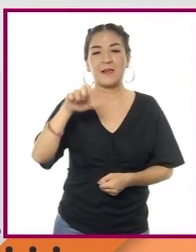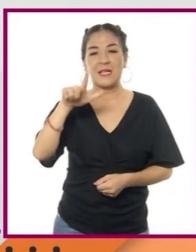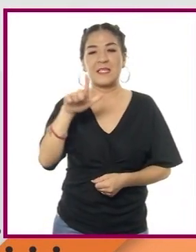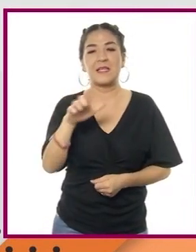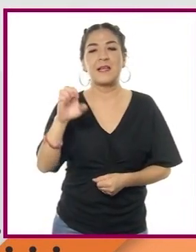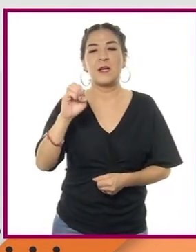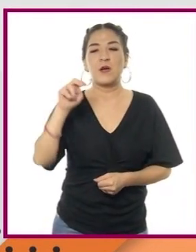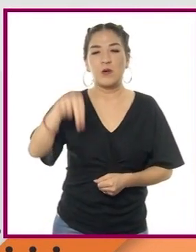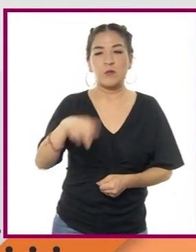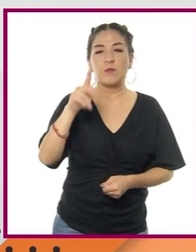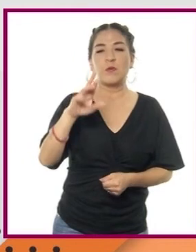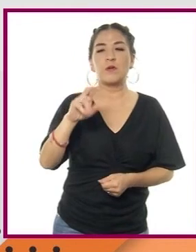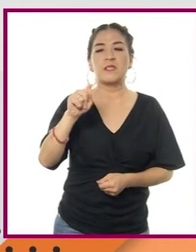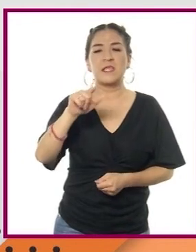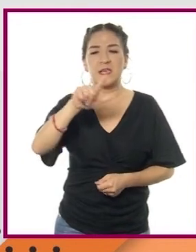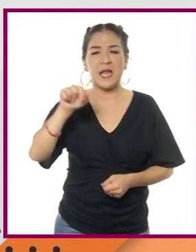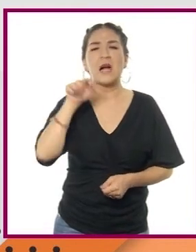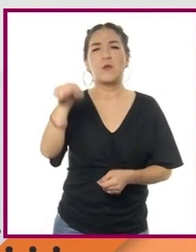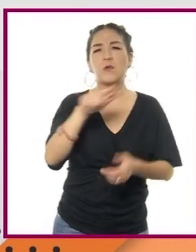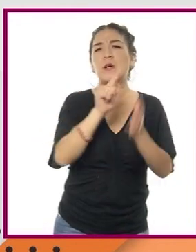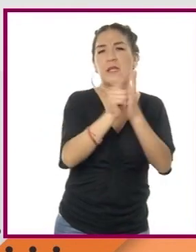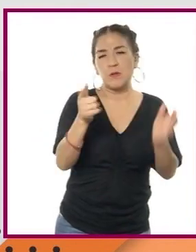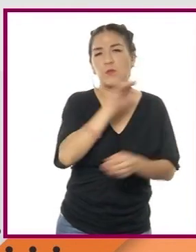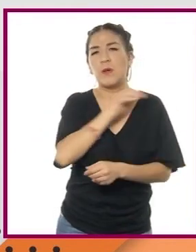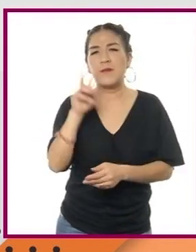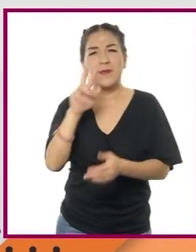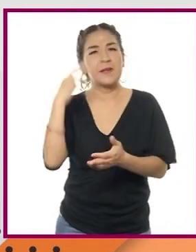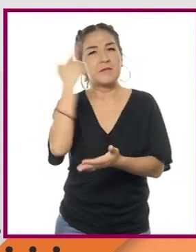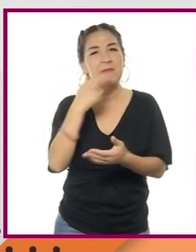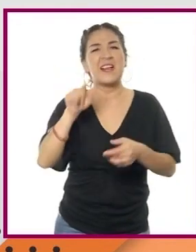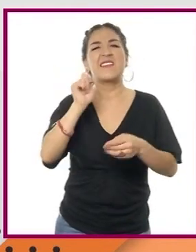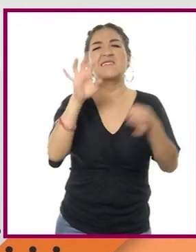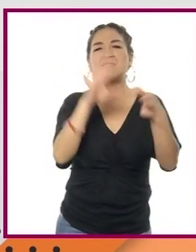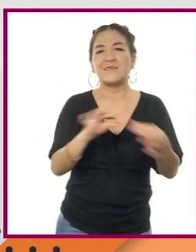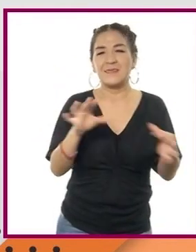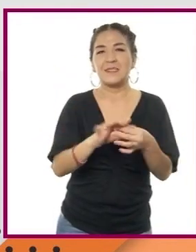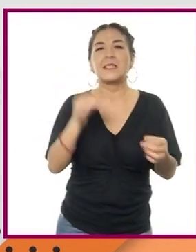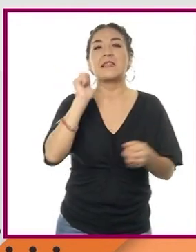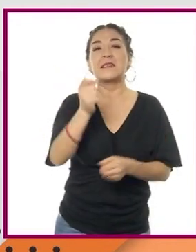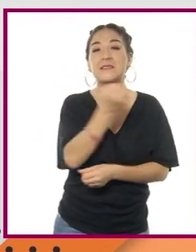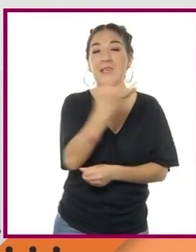Rincón. En él, el autor recupera las descripciones de